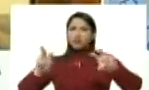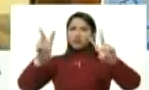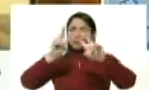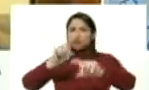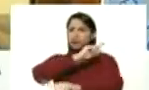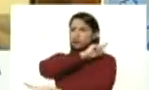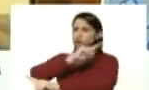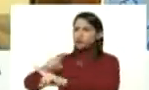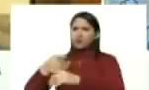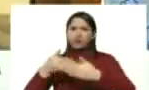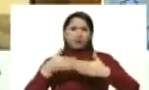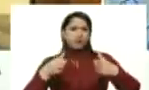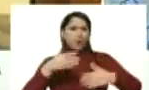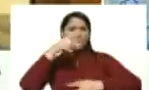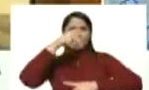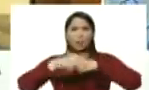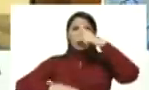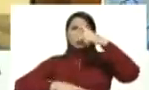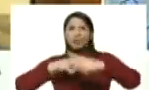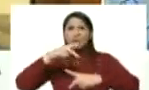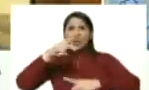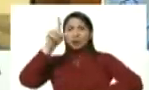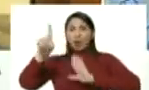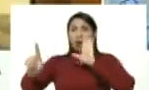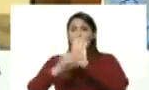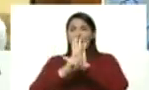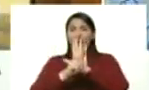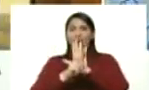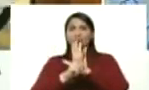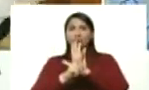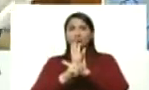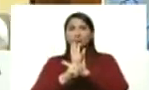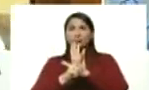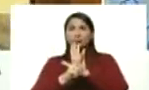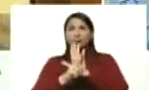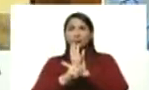que se abra un procedimiento en relación